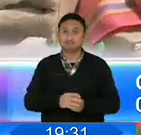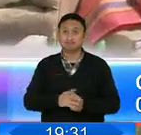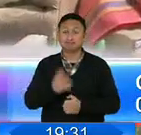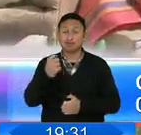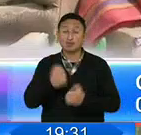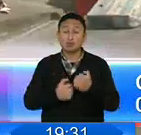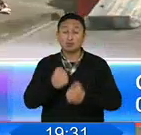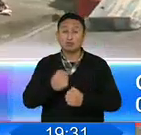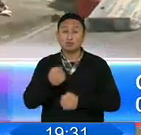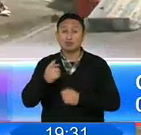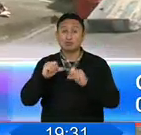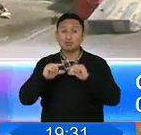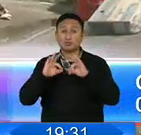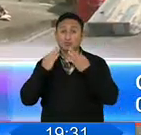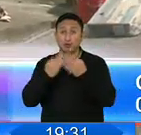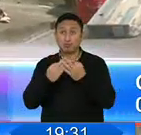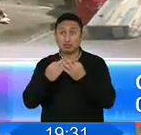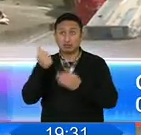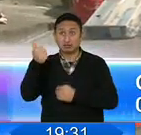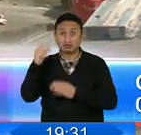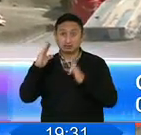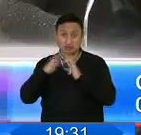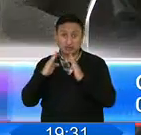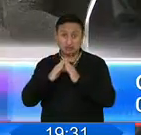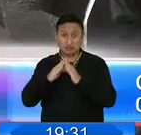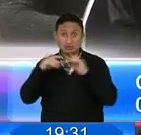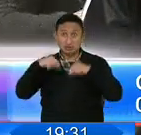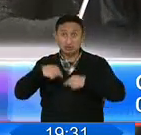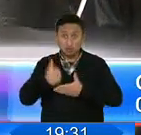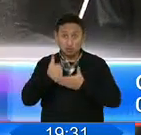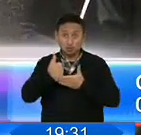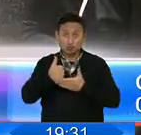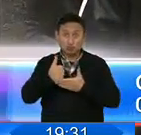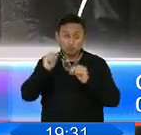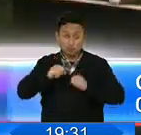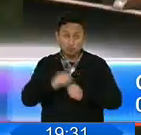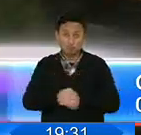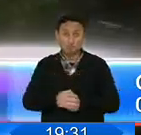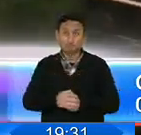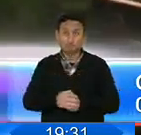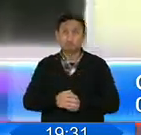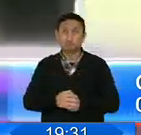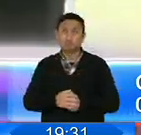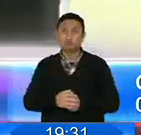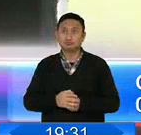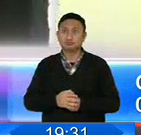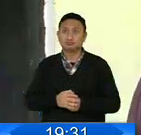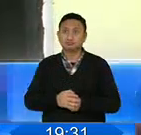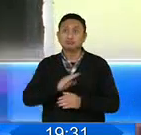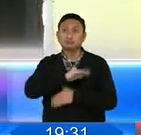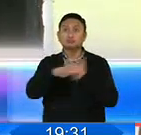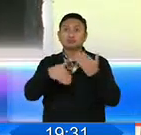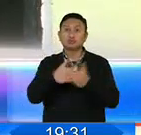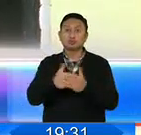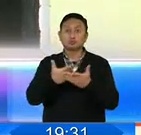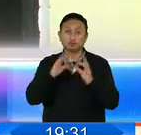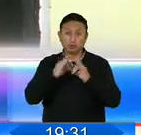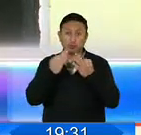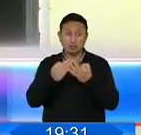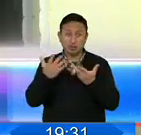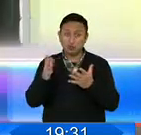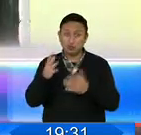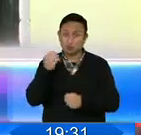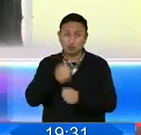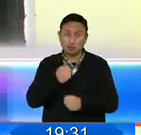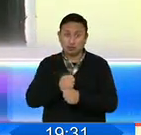del resto de familias de esta misma casa, cuando se podía, también les brindaban trabajo. Todos nosotros, nuestra familia, nuestra trabajando.